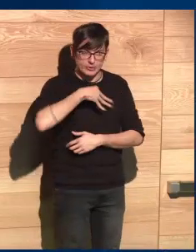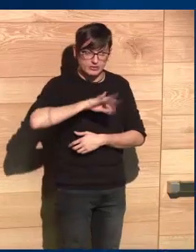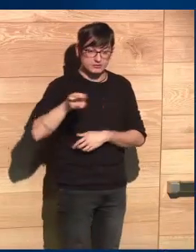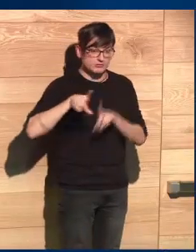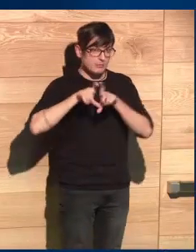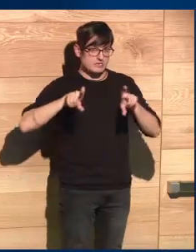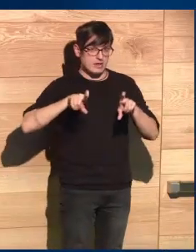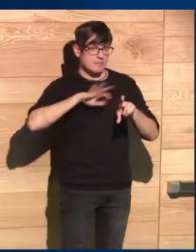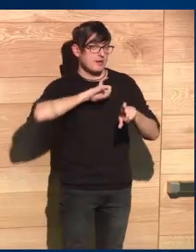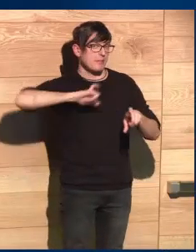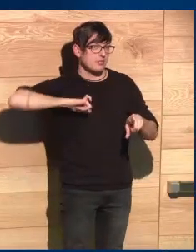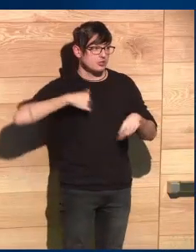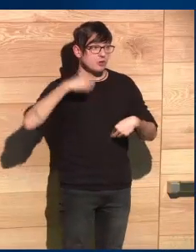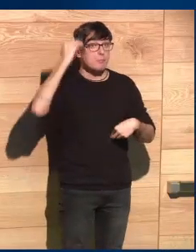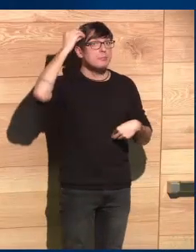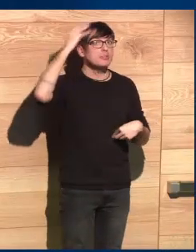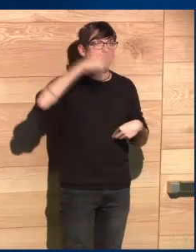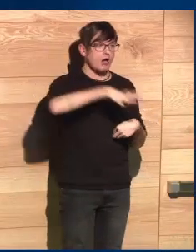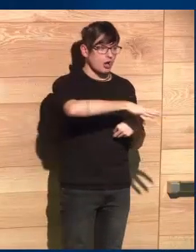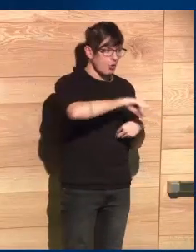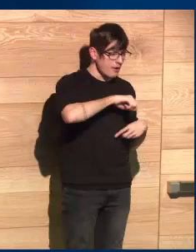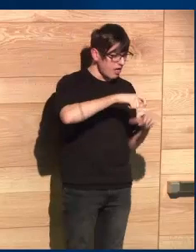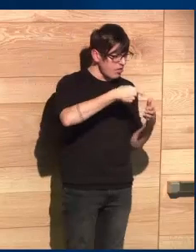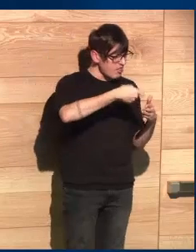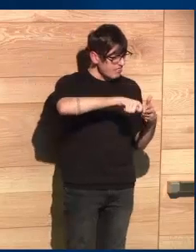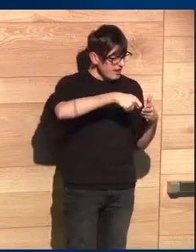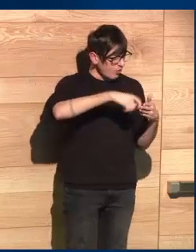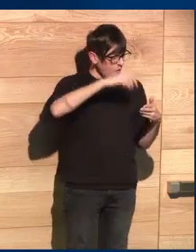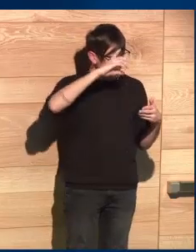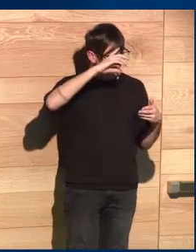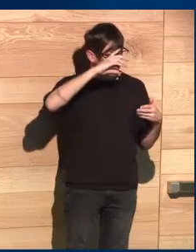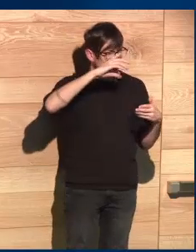Exacto. Entonces, tú piensas que te has comprado un cerrojo súper